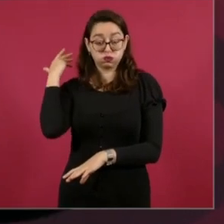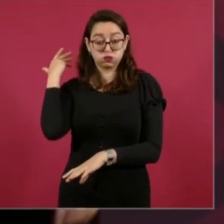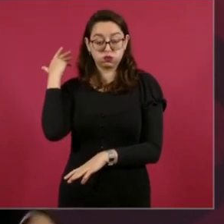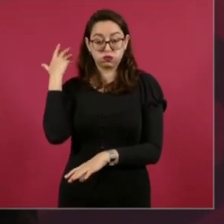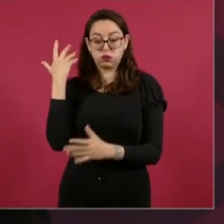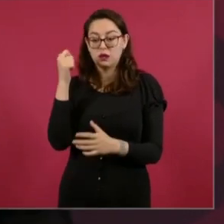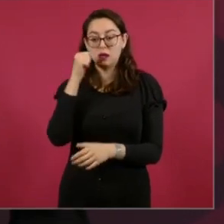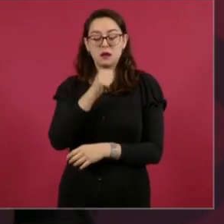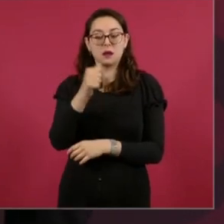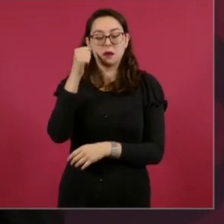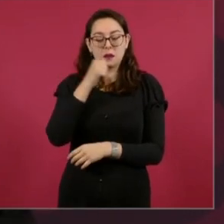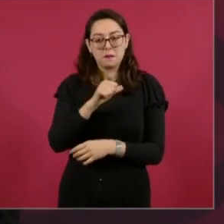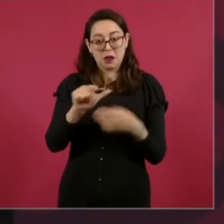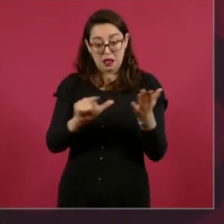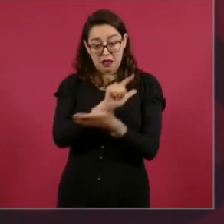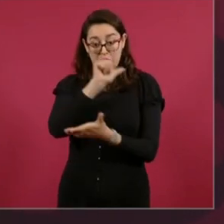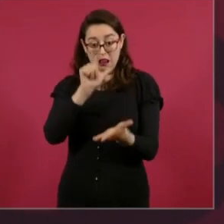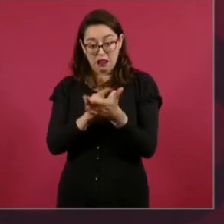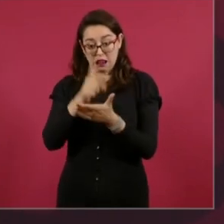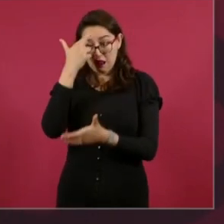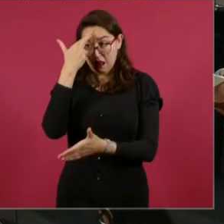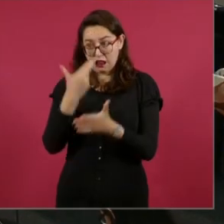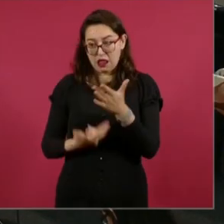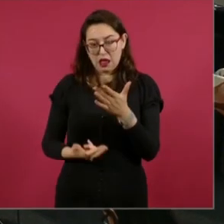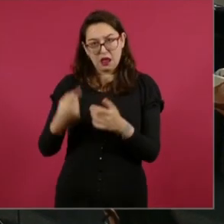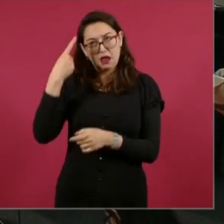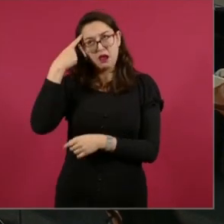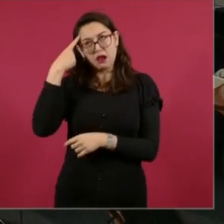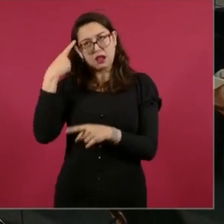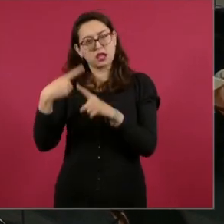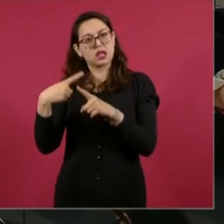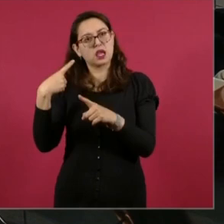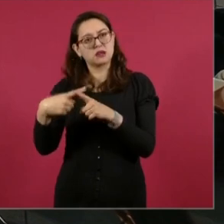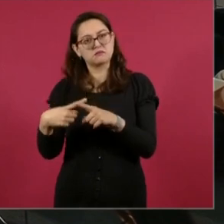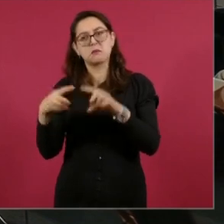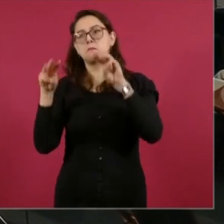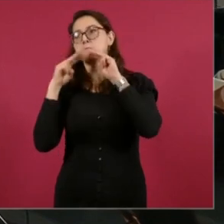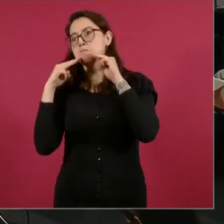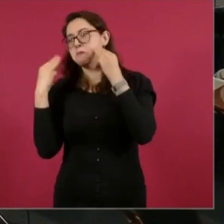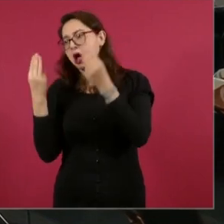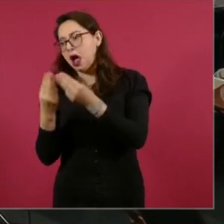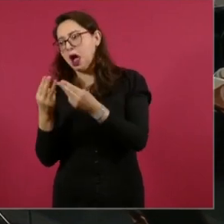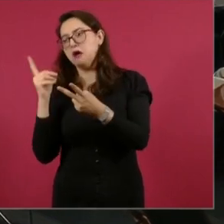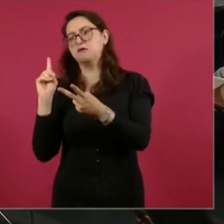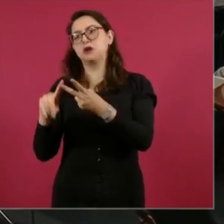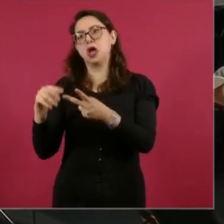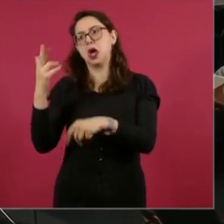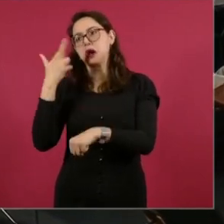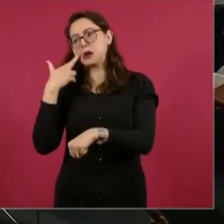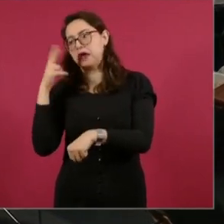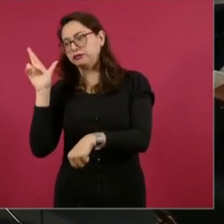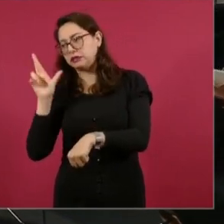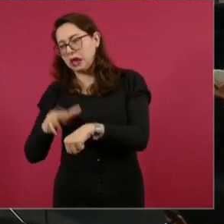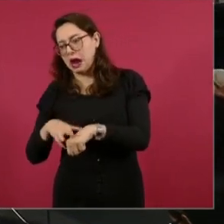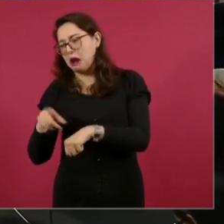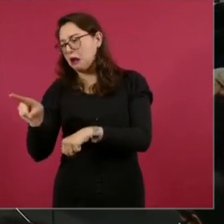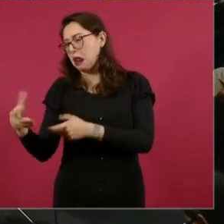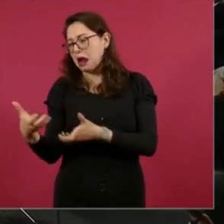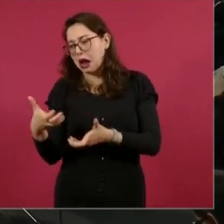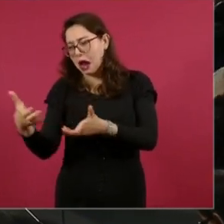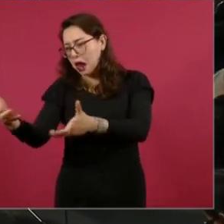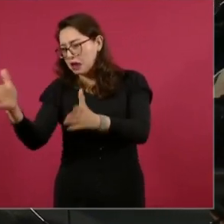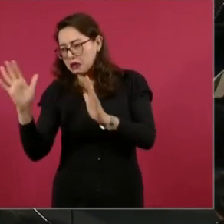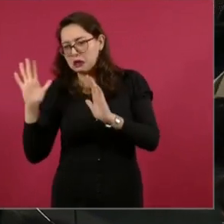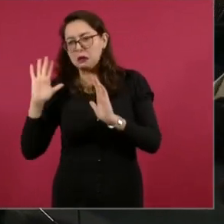solo se pensaba en los rateros de la calle,